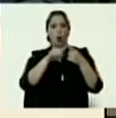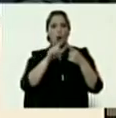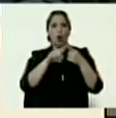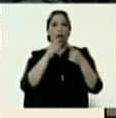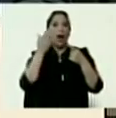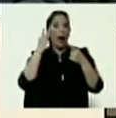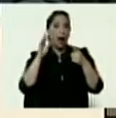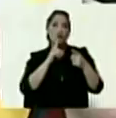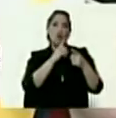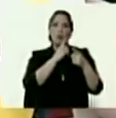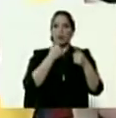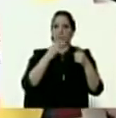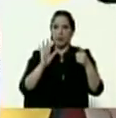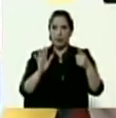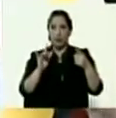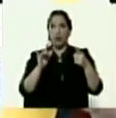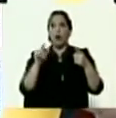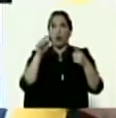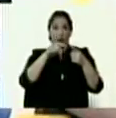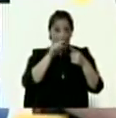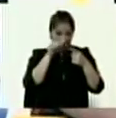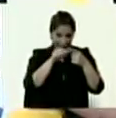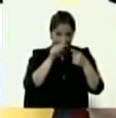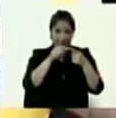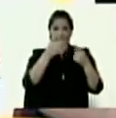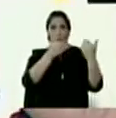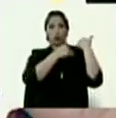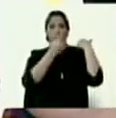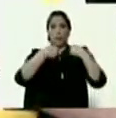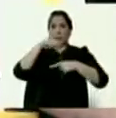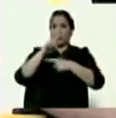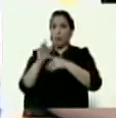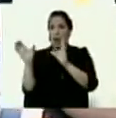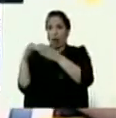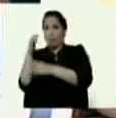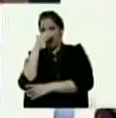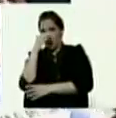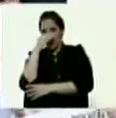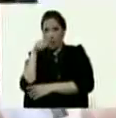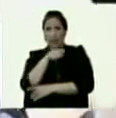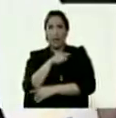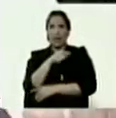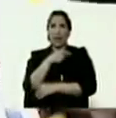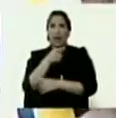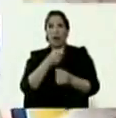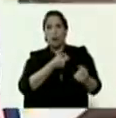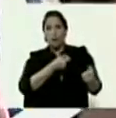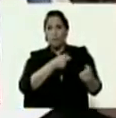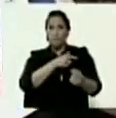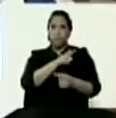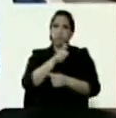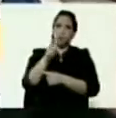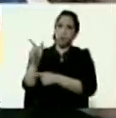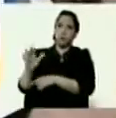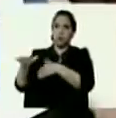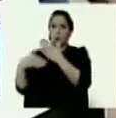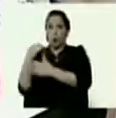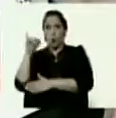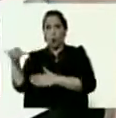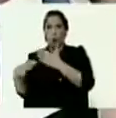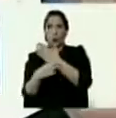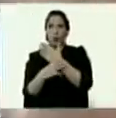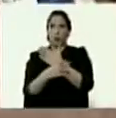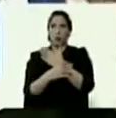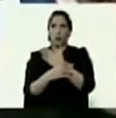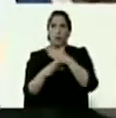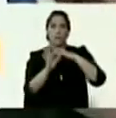figuras principales de la banda criminal Los Rastrojos, que recibió el cometido de trasladar a Juan Guaidó desde